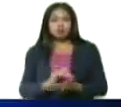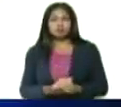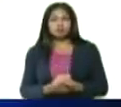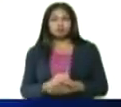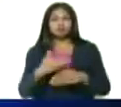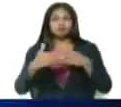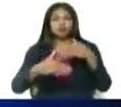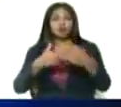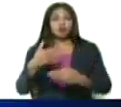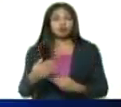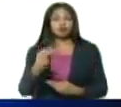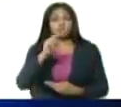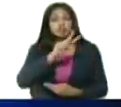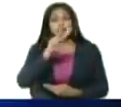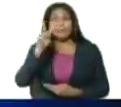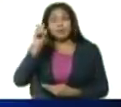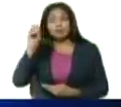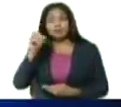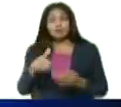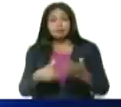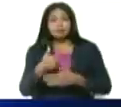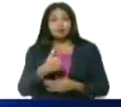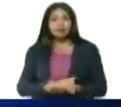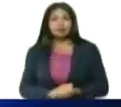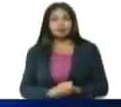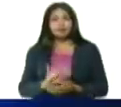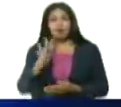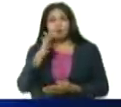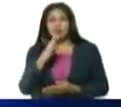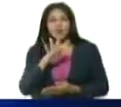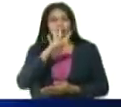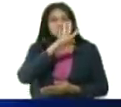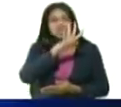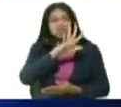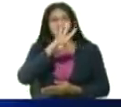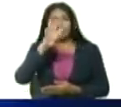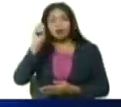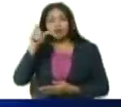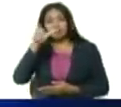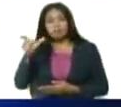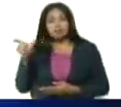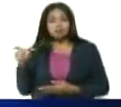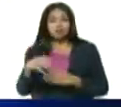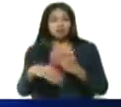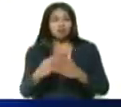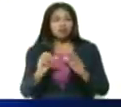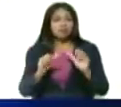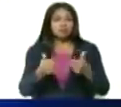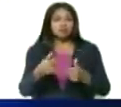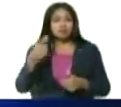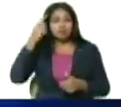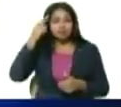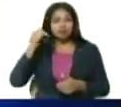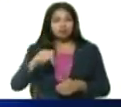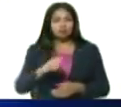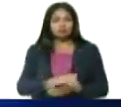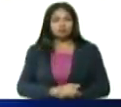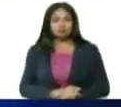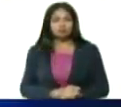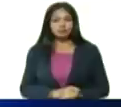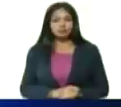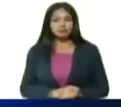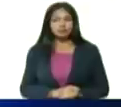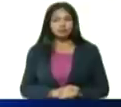unas 220 más, estimamos que van a ser más o menos 540 personas que van a ingresar el día de hoy. Y